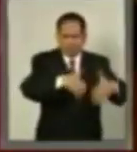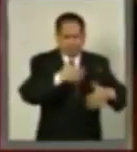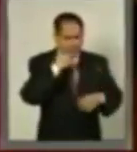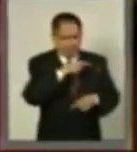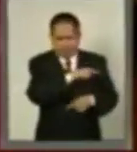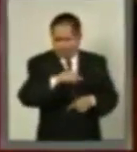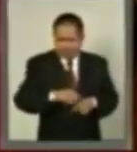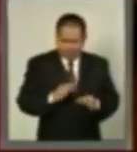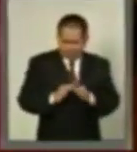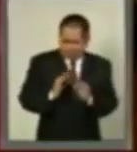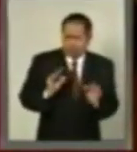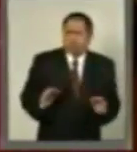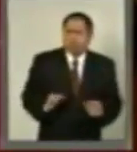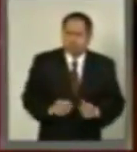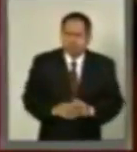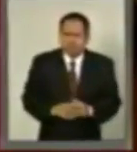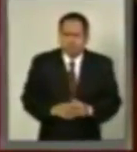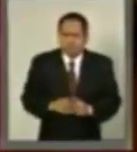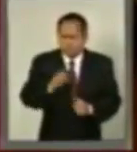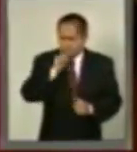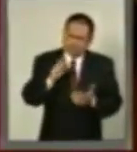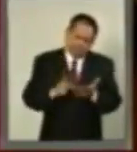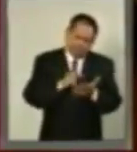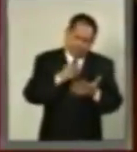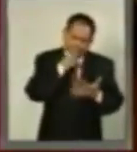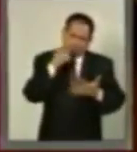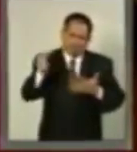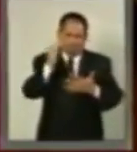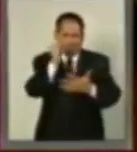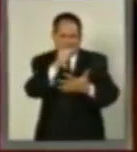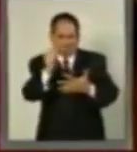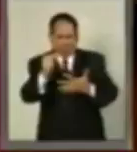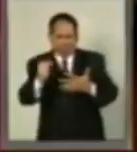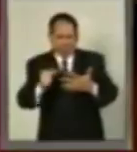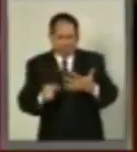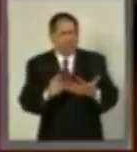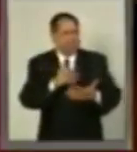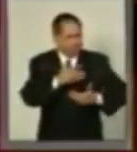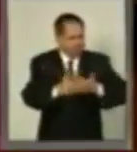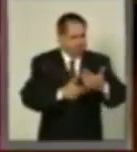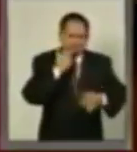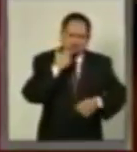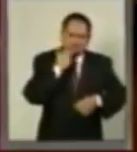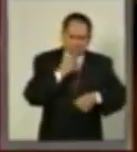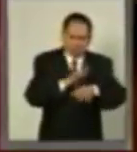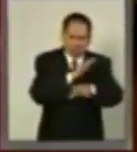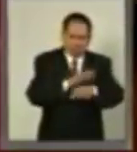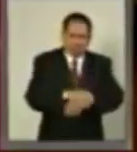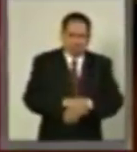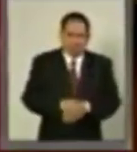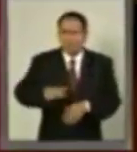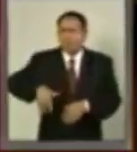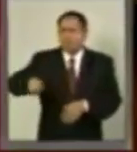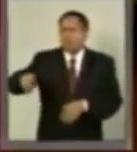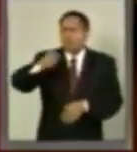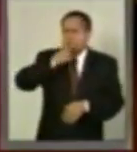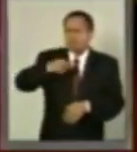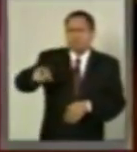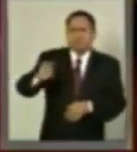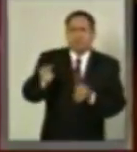Y le podría mencionar varias entidades de la República. no como aquí se ha dicho por